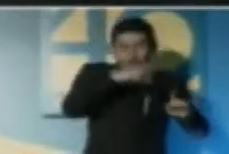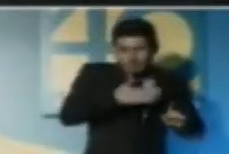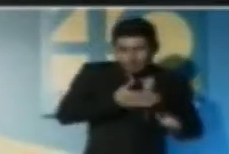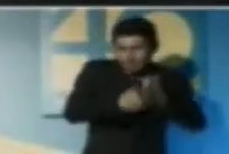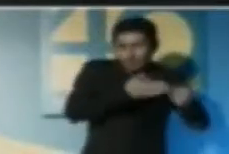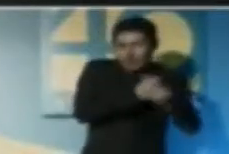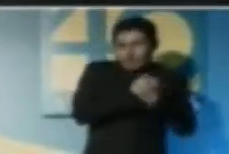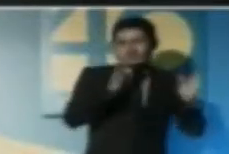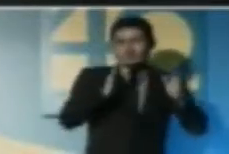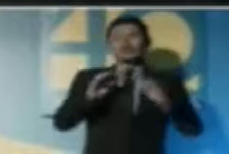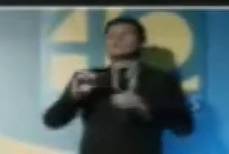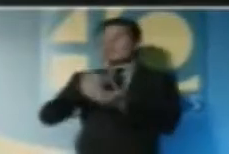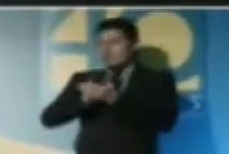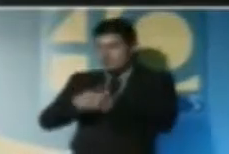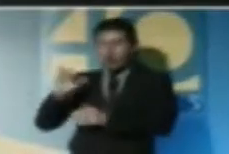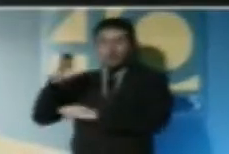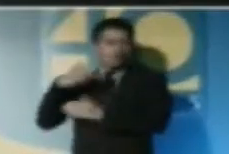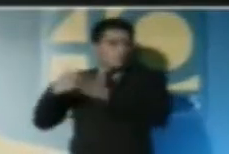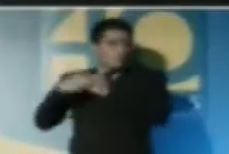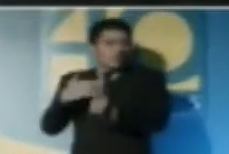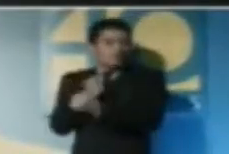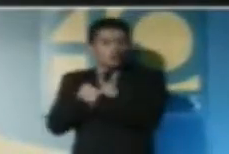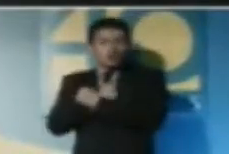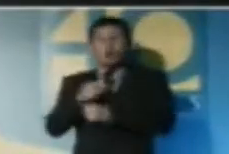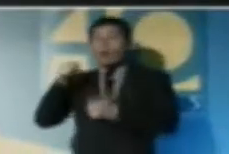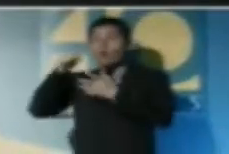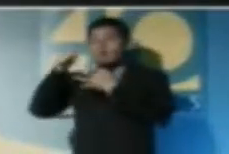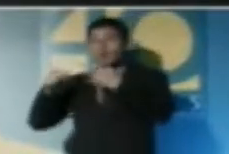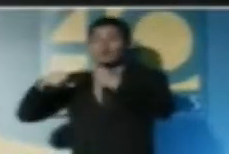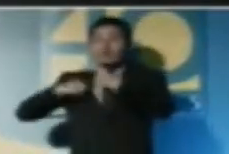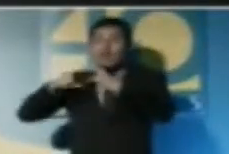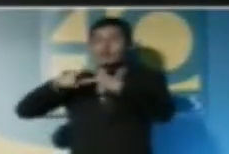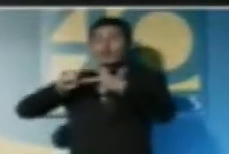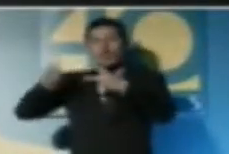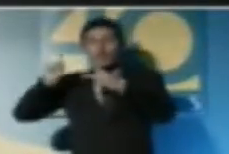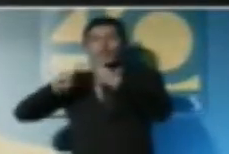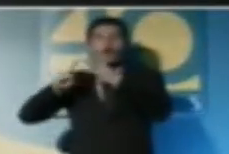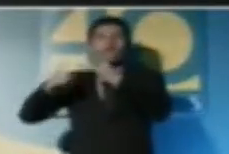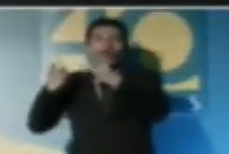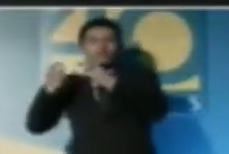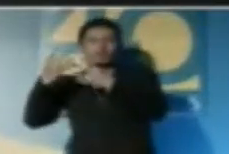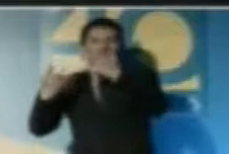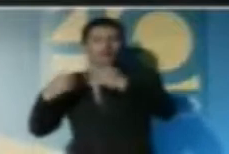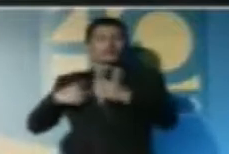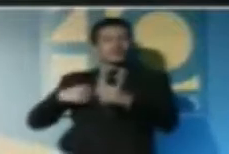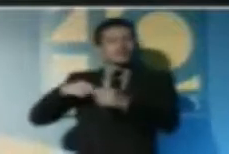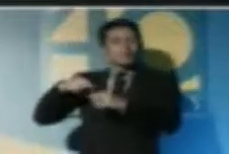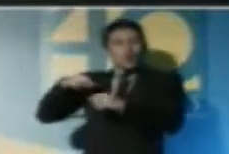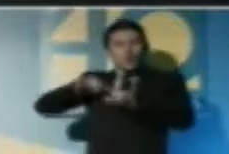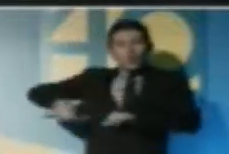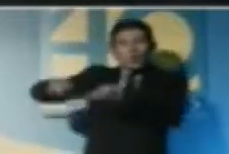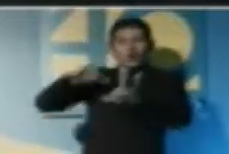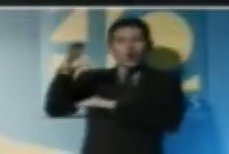lo que puede ser, por lo que tiene y por lo que le falta, porque Colombia es nuestro destino común y se